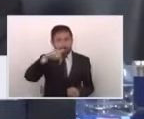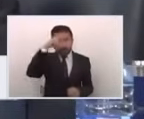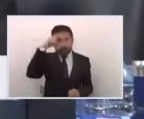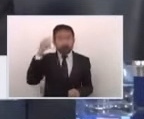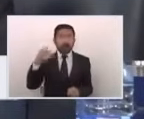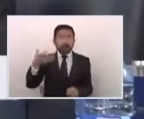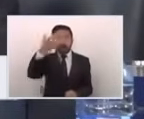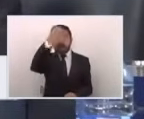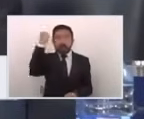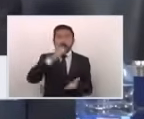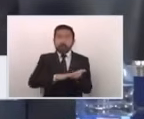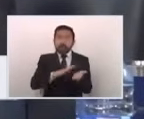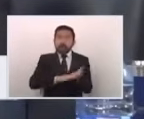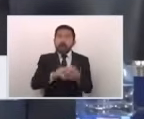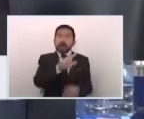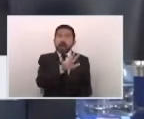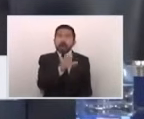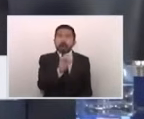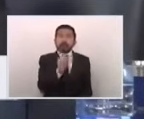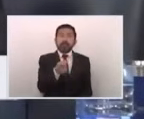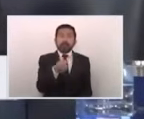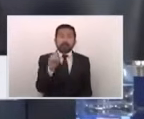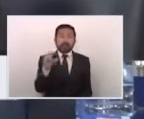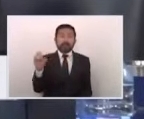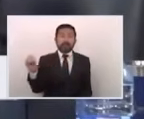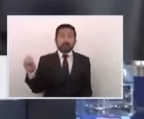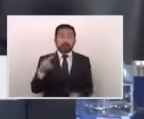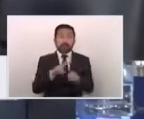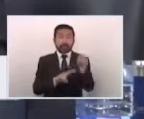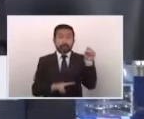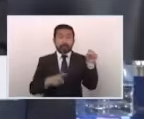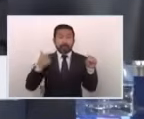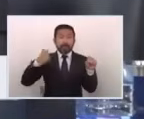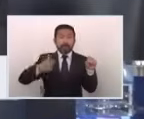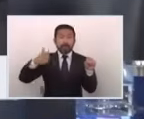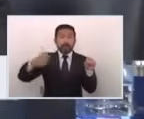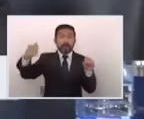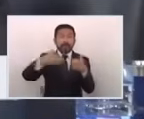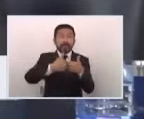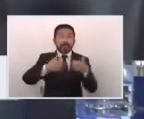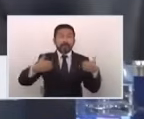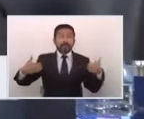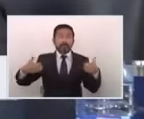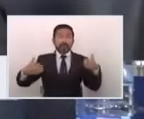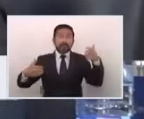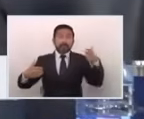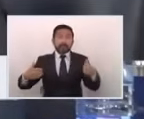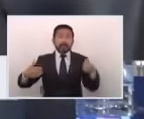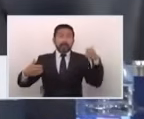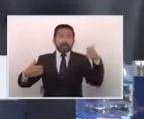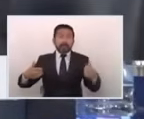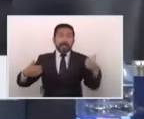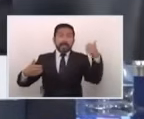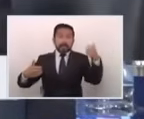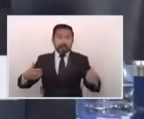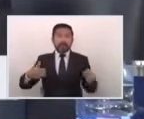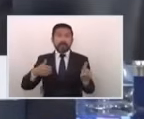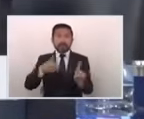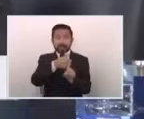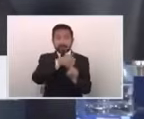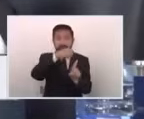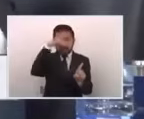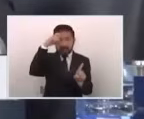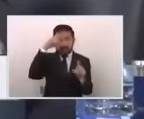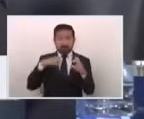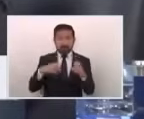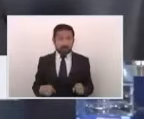llegaron a ganar hasta 30 mil dólares al mes. Fuera del sueldito que tenían como funcionario